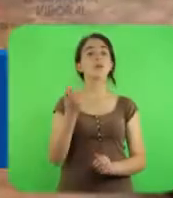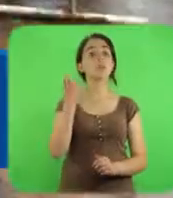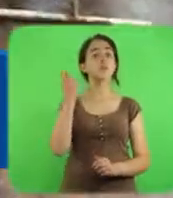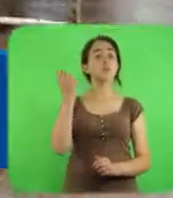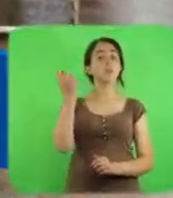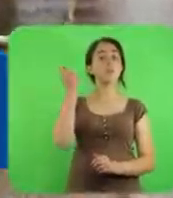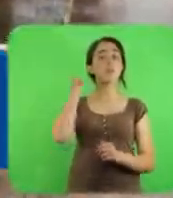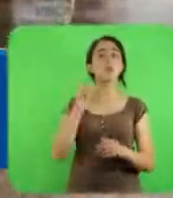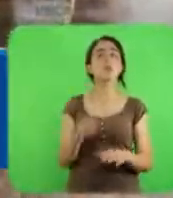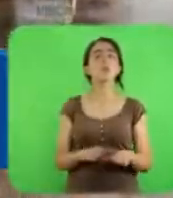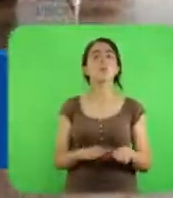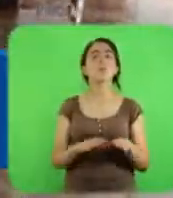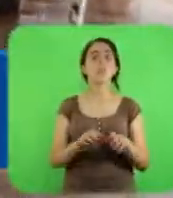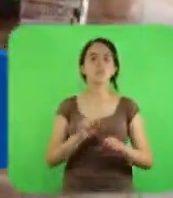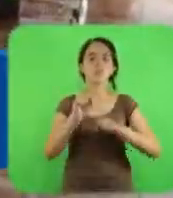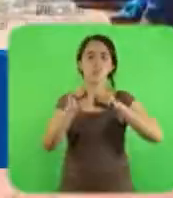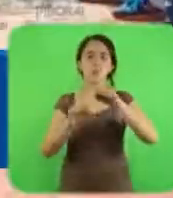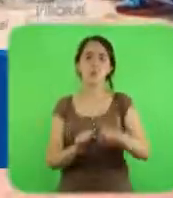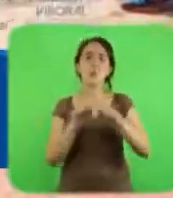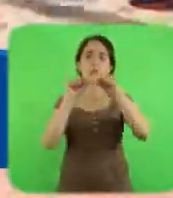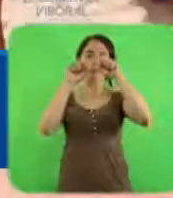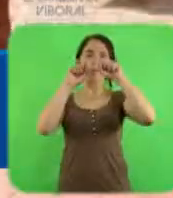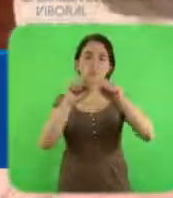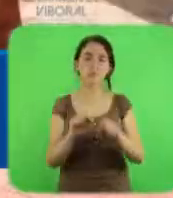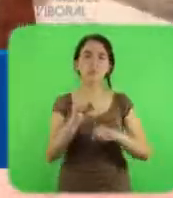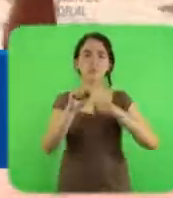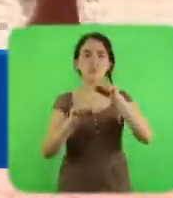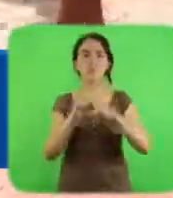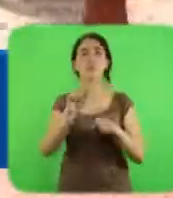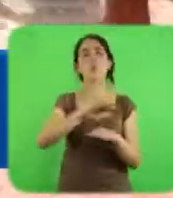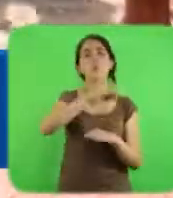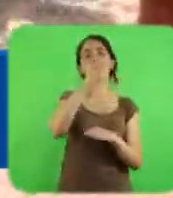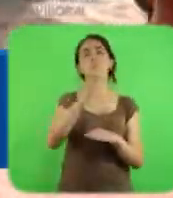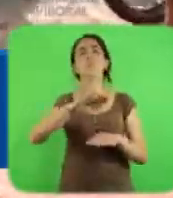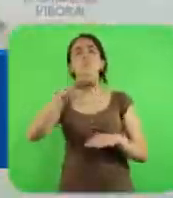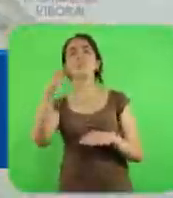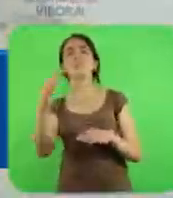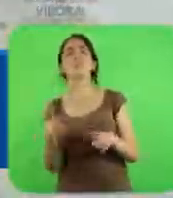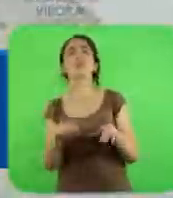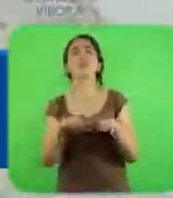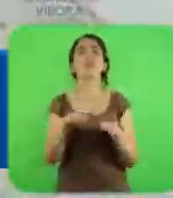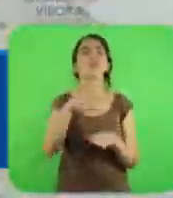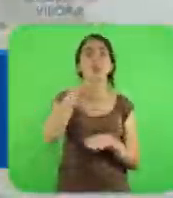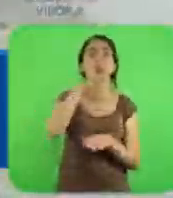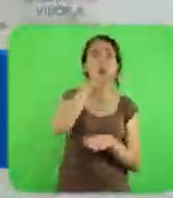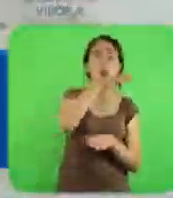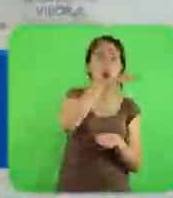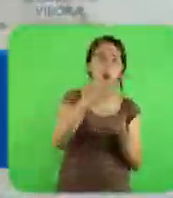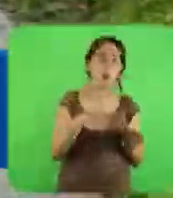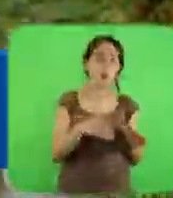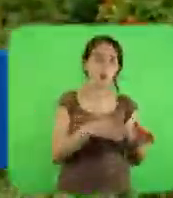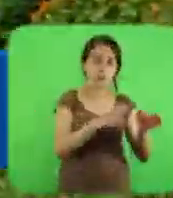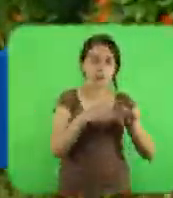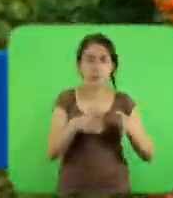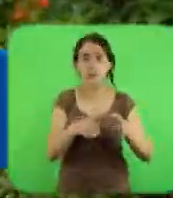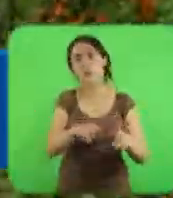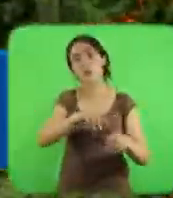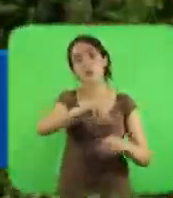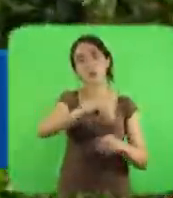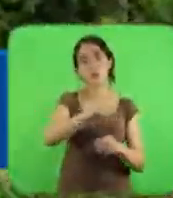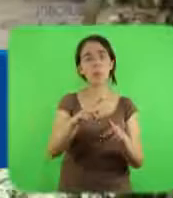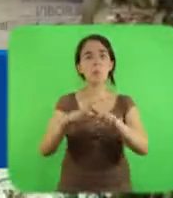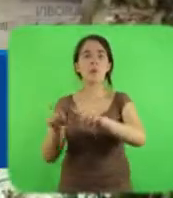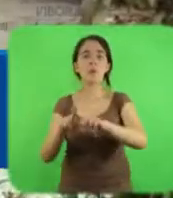cabo en el municipio la primera válida de ciclomontañismo. Esta actividad se realizó por las veredas del municipio y contó con la participación